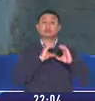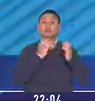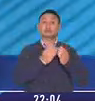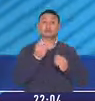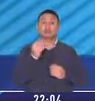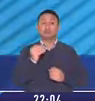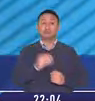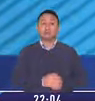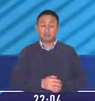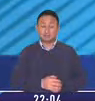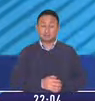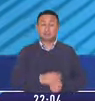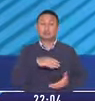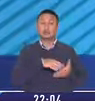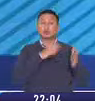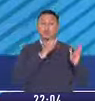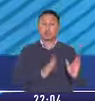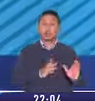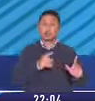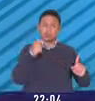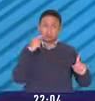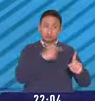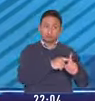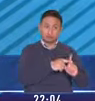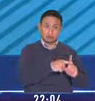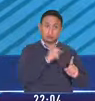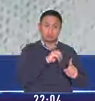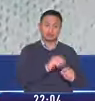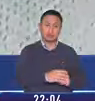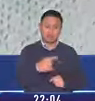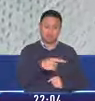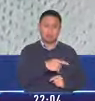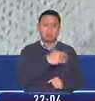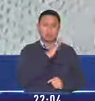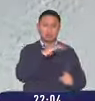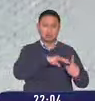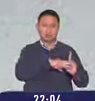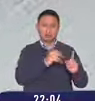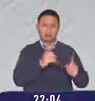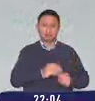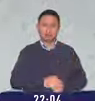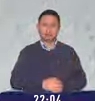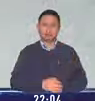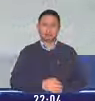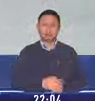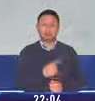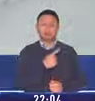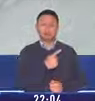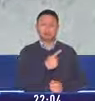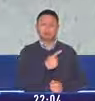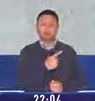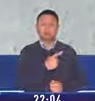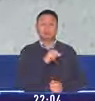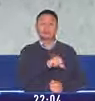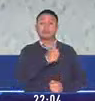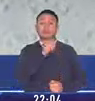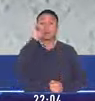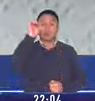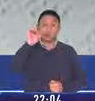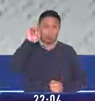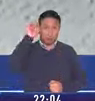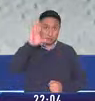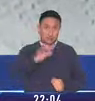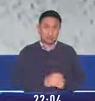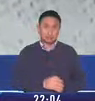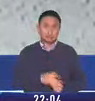jóvenes. Es decir, los estudiantes son el blanco. Los estudiantes son más del blanco. Como se observa en el siguiente registro, estos